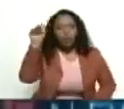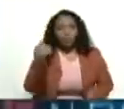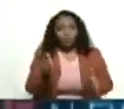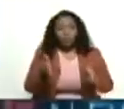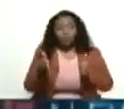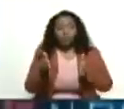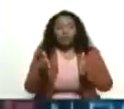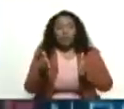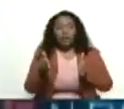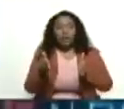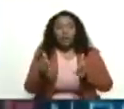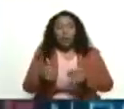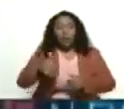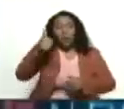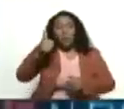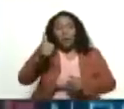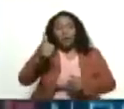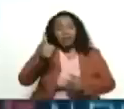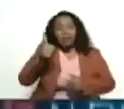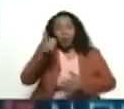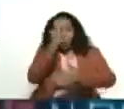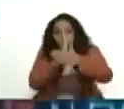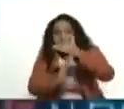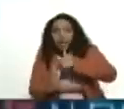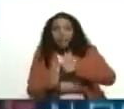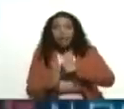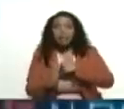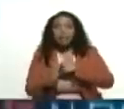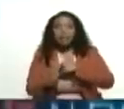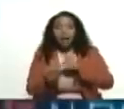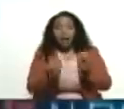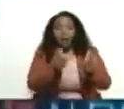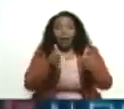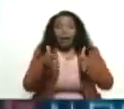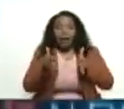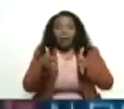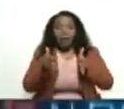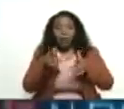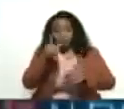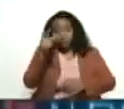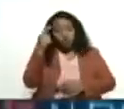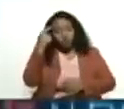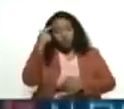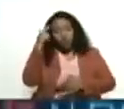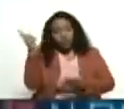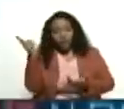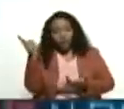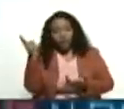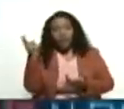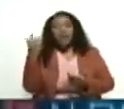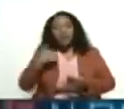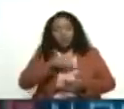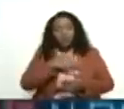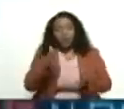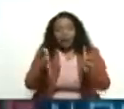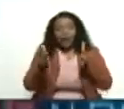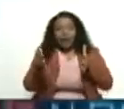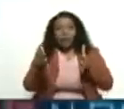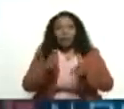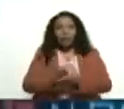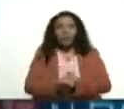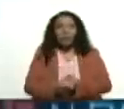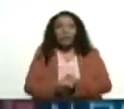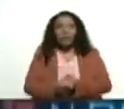nosotros, los más sencillos, ganaremos, aunque tú no lo creas, ganaremos. Pablo Neruda.